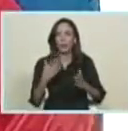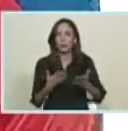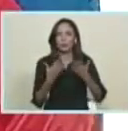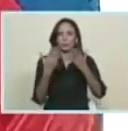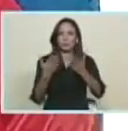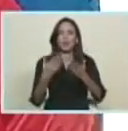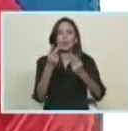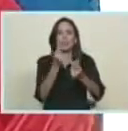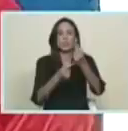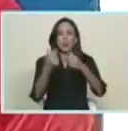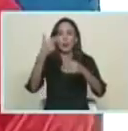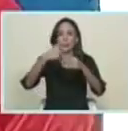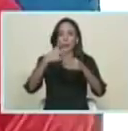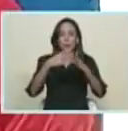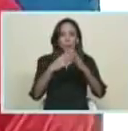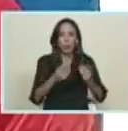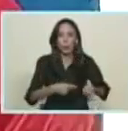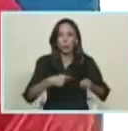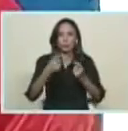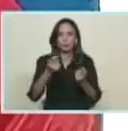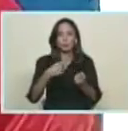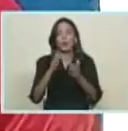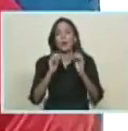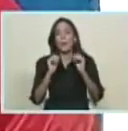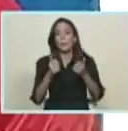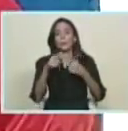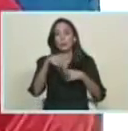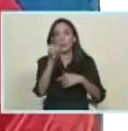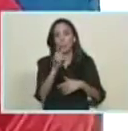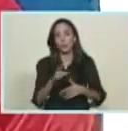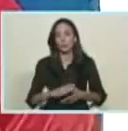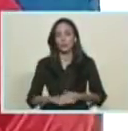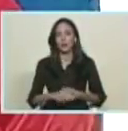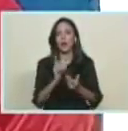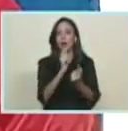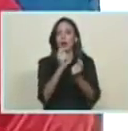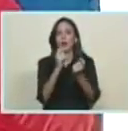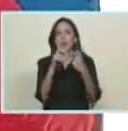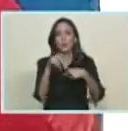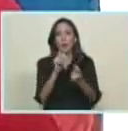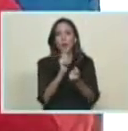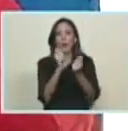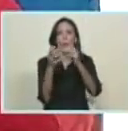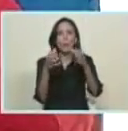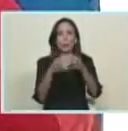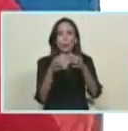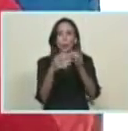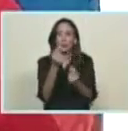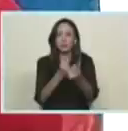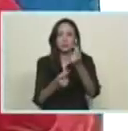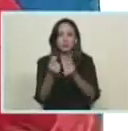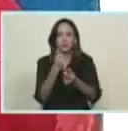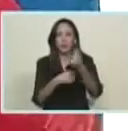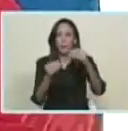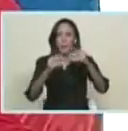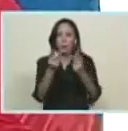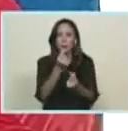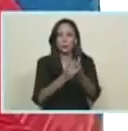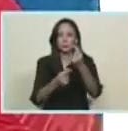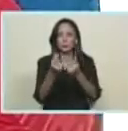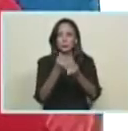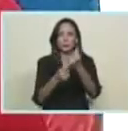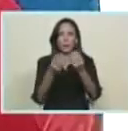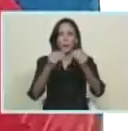entreguista, se inició en Venezuela la era del capitalismo